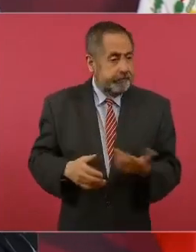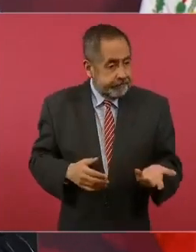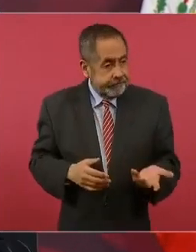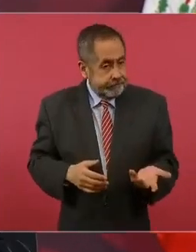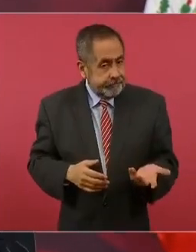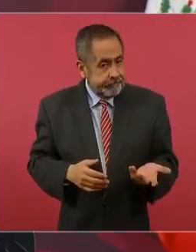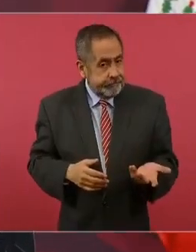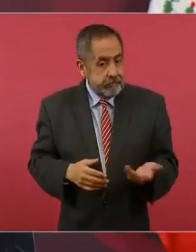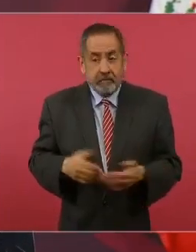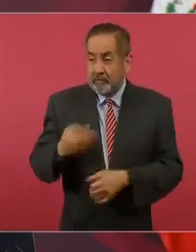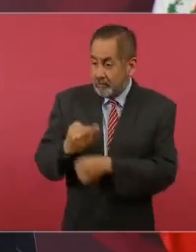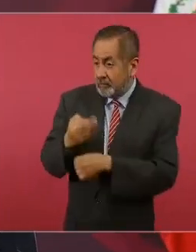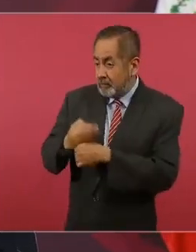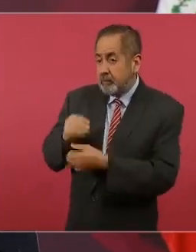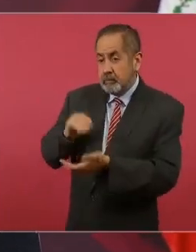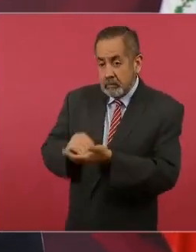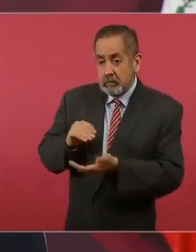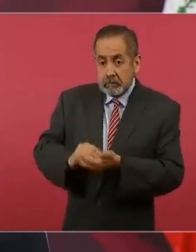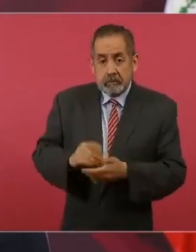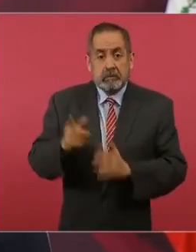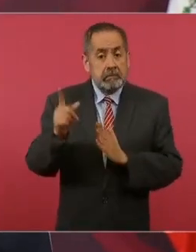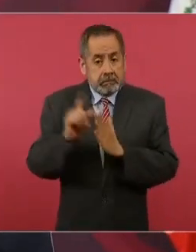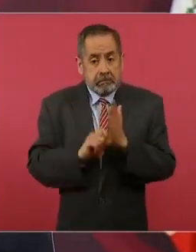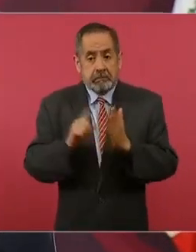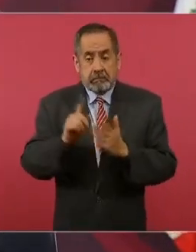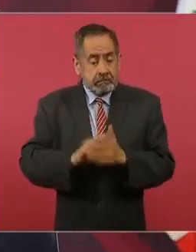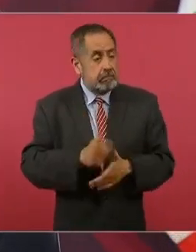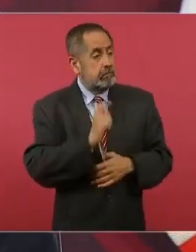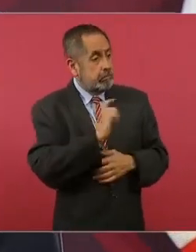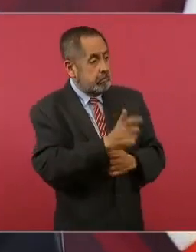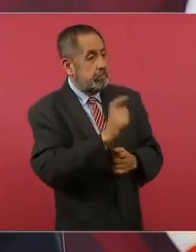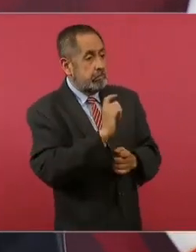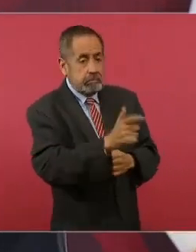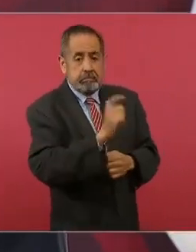todavía hay que estar pagando mes con mes,